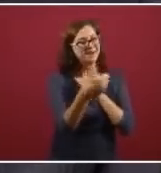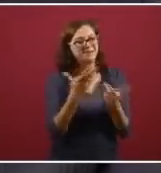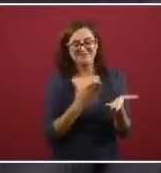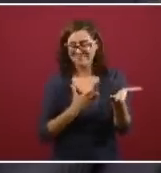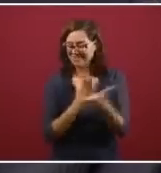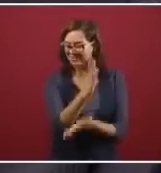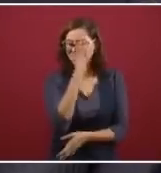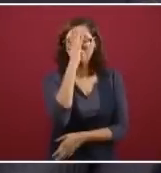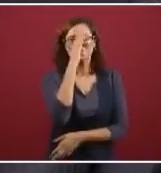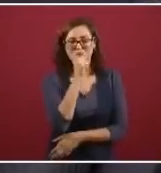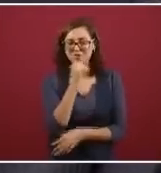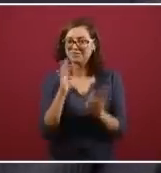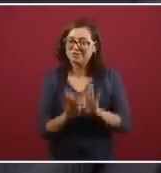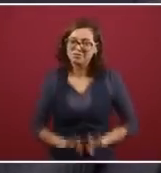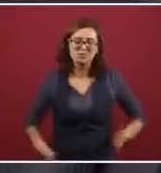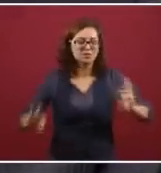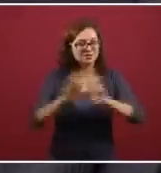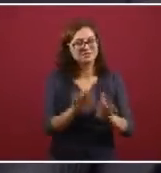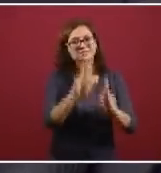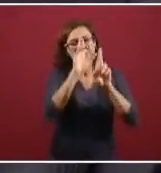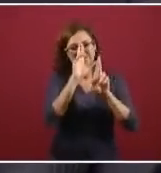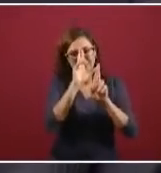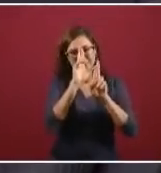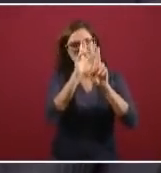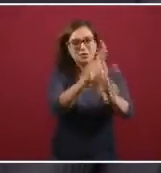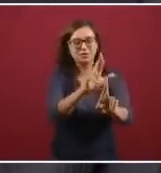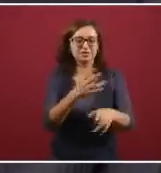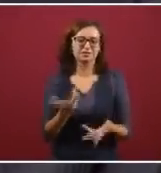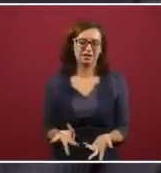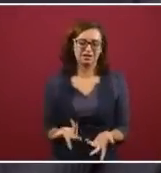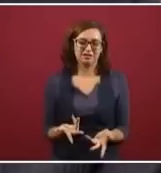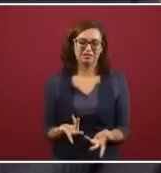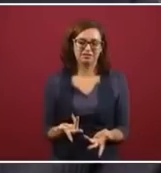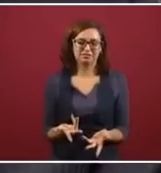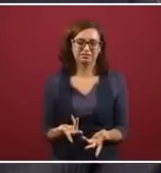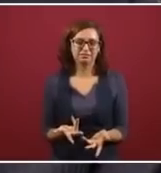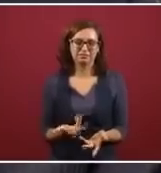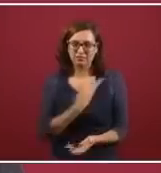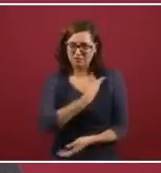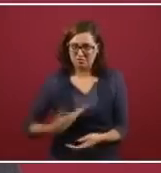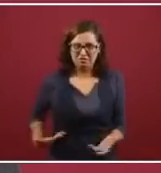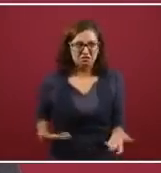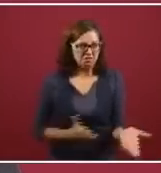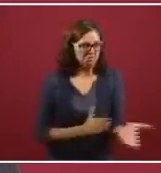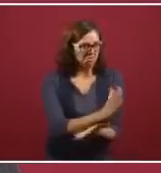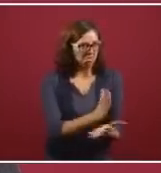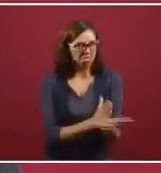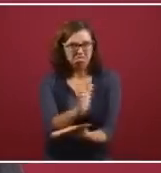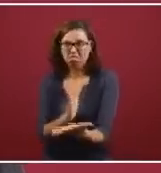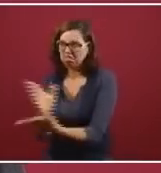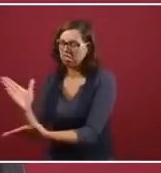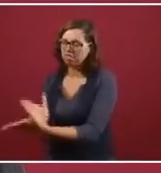muy importante que ya no se meta el presidente.